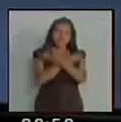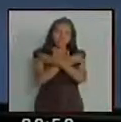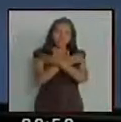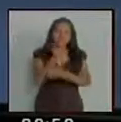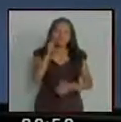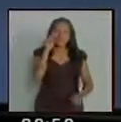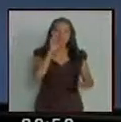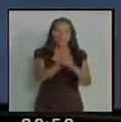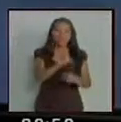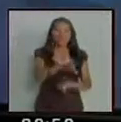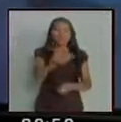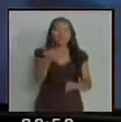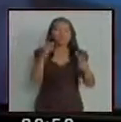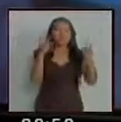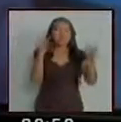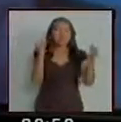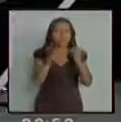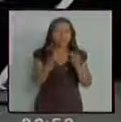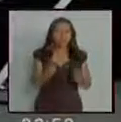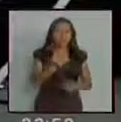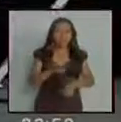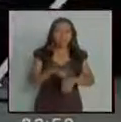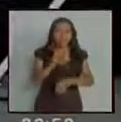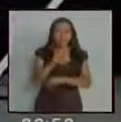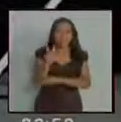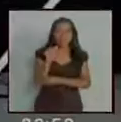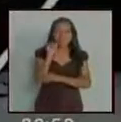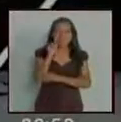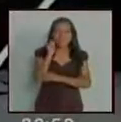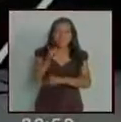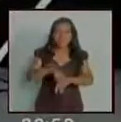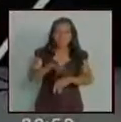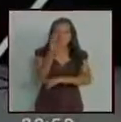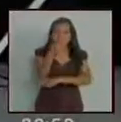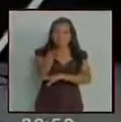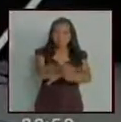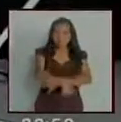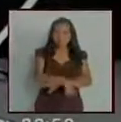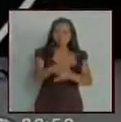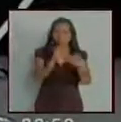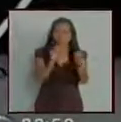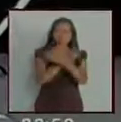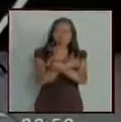nos reencontramos con otro tema más acá en Hora 23, como todos los días, a las 11 de la noche. Hasta